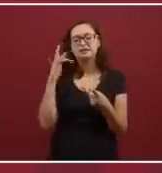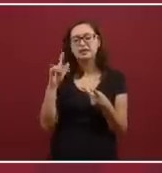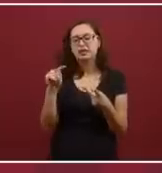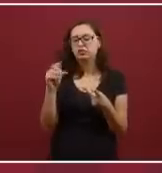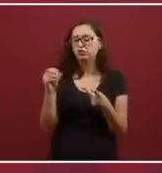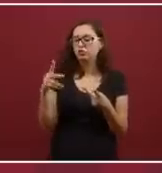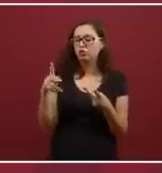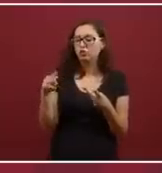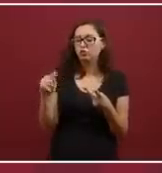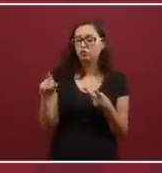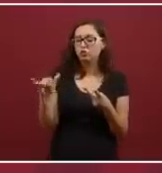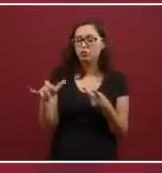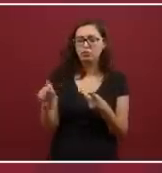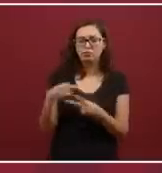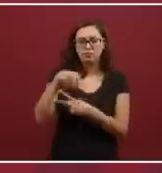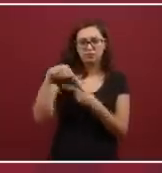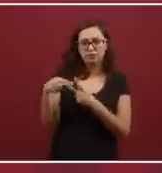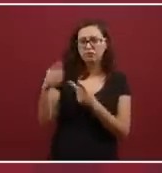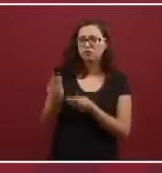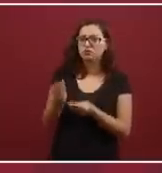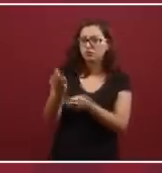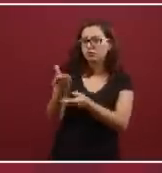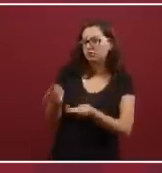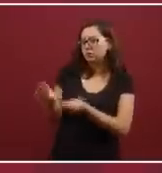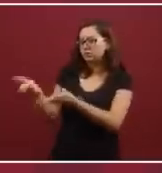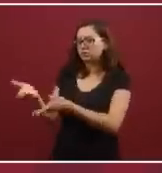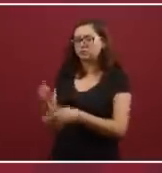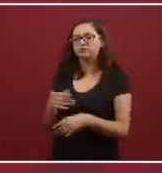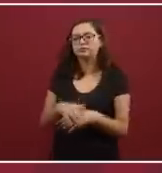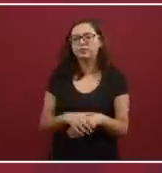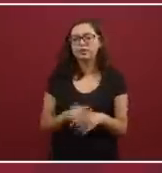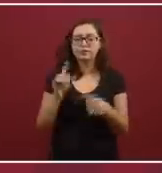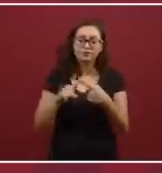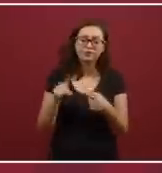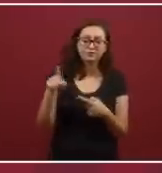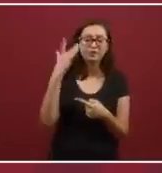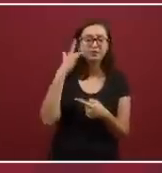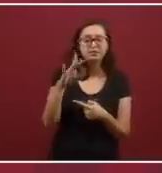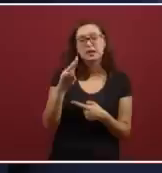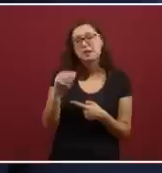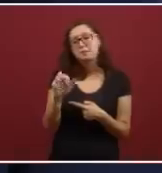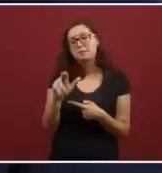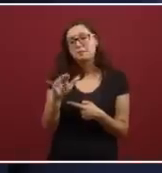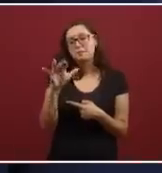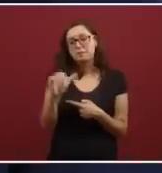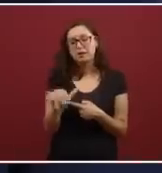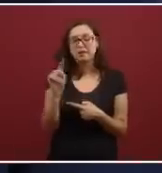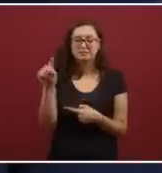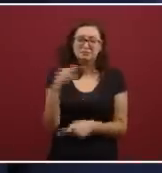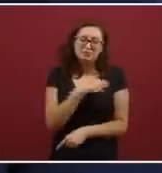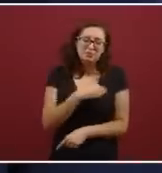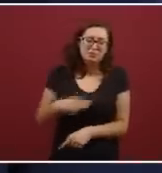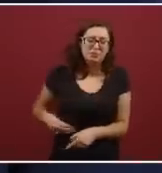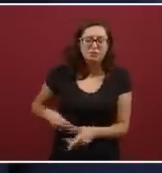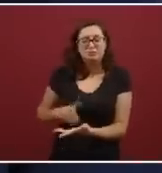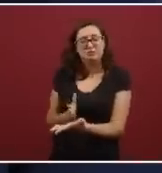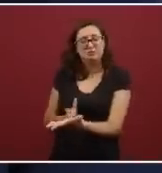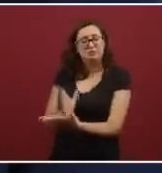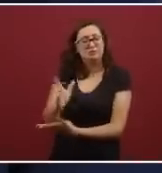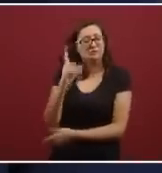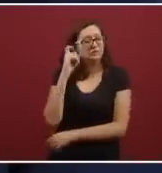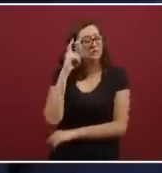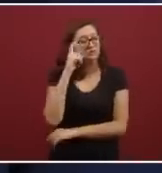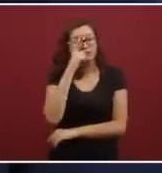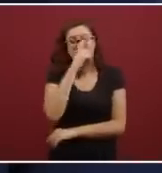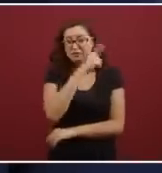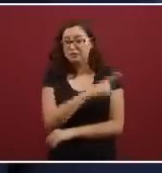alta marginación en Oaxaca, en particular Santa María Sanisa, el poder accesar a dichos municipios, es muy